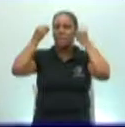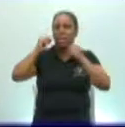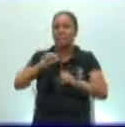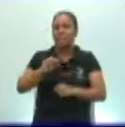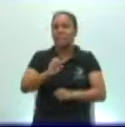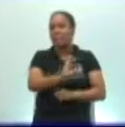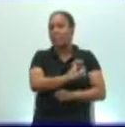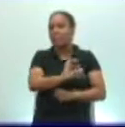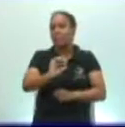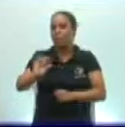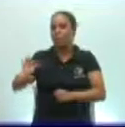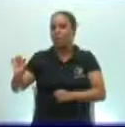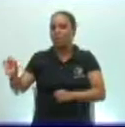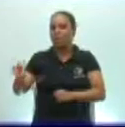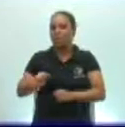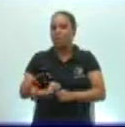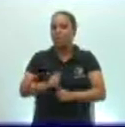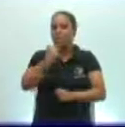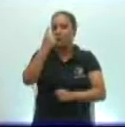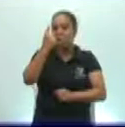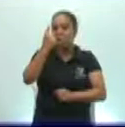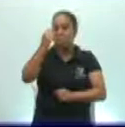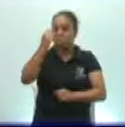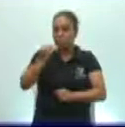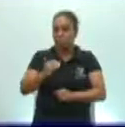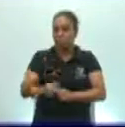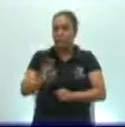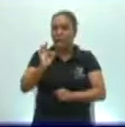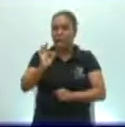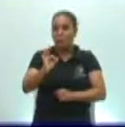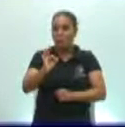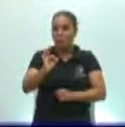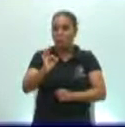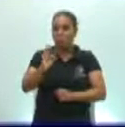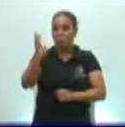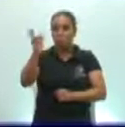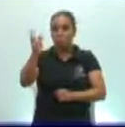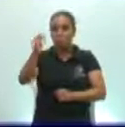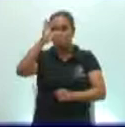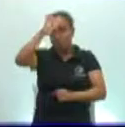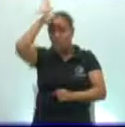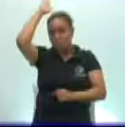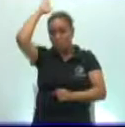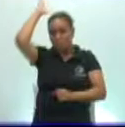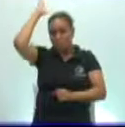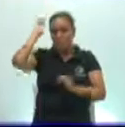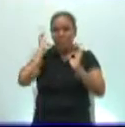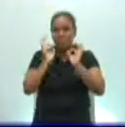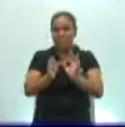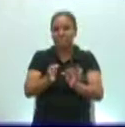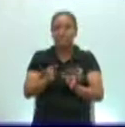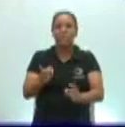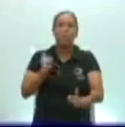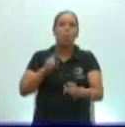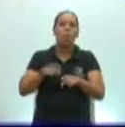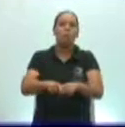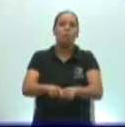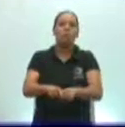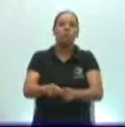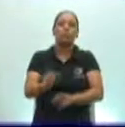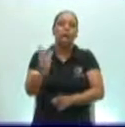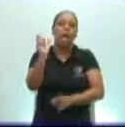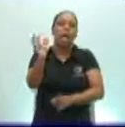que están designados del 1 al 8 con números romanos y siempre vienen acompañados de las letras A o